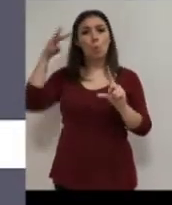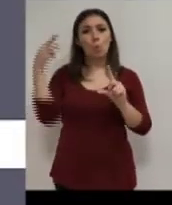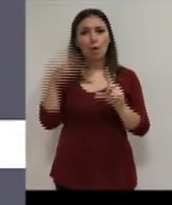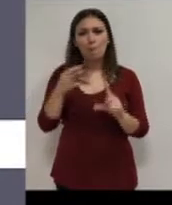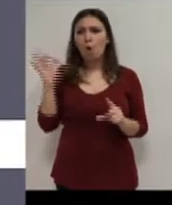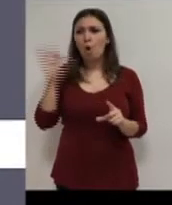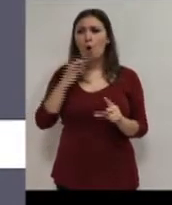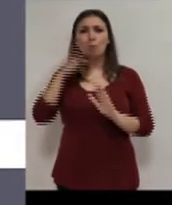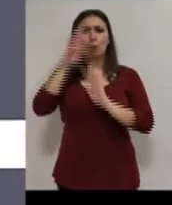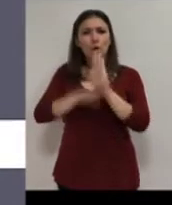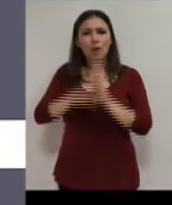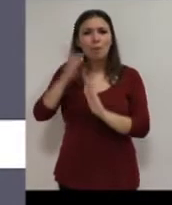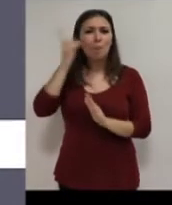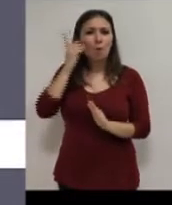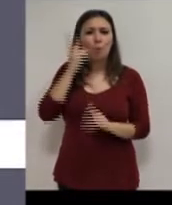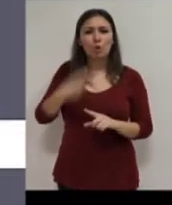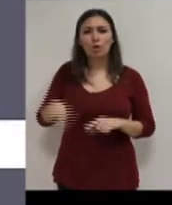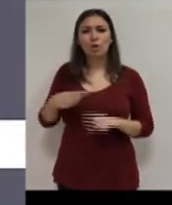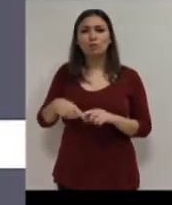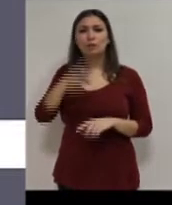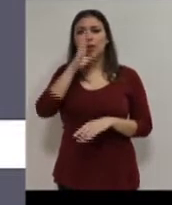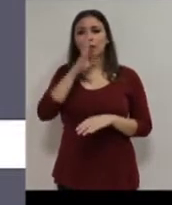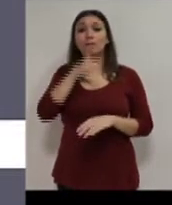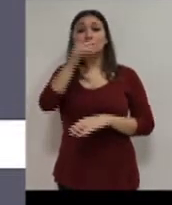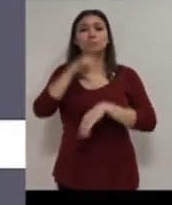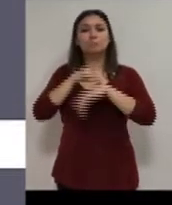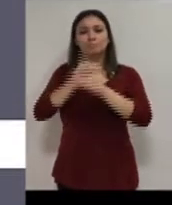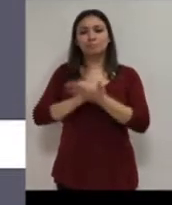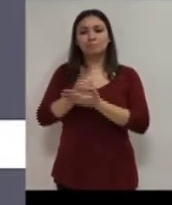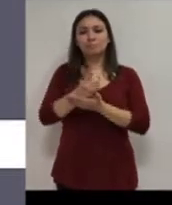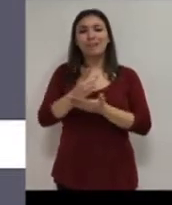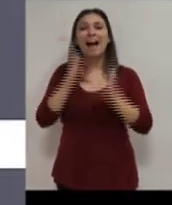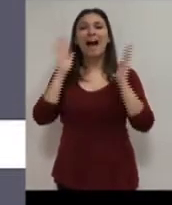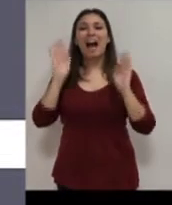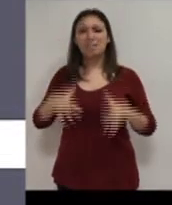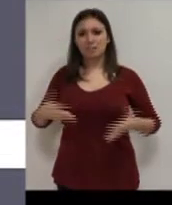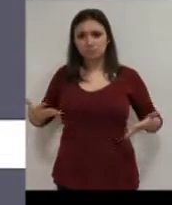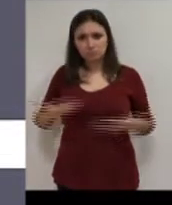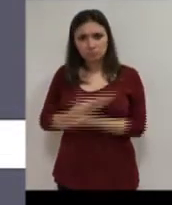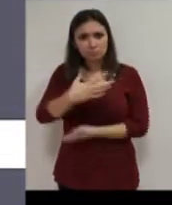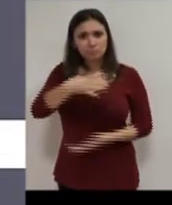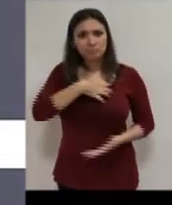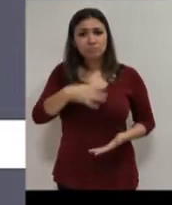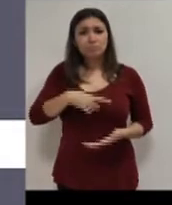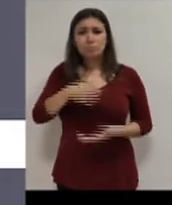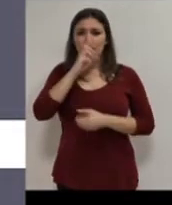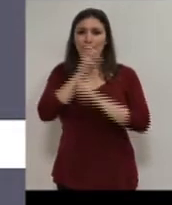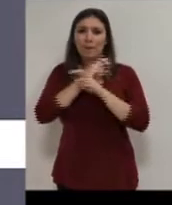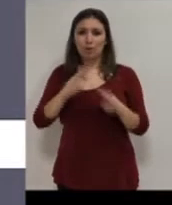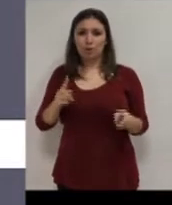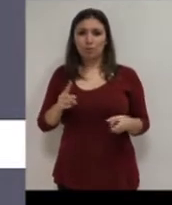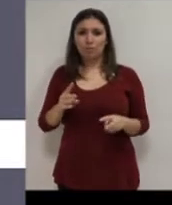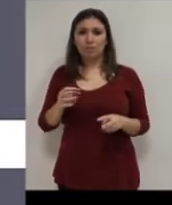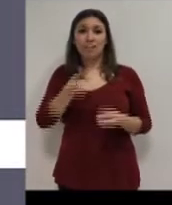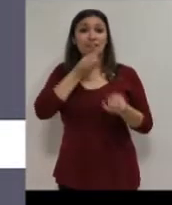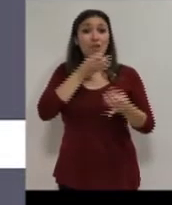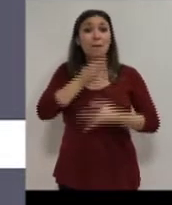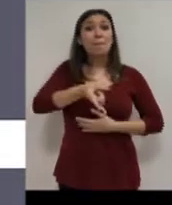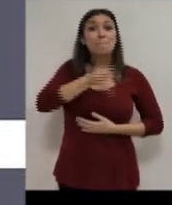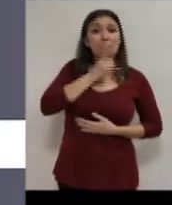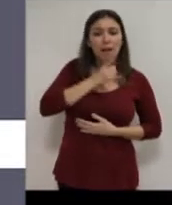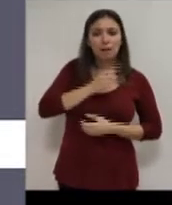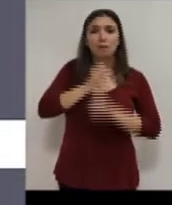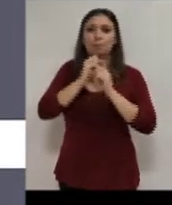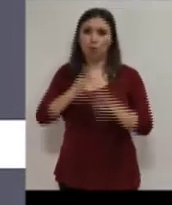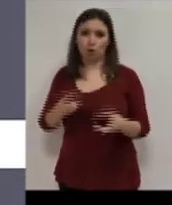en letra impresa, en una página web, en cualquier aplicación, que una persona vaya por tal sitio y después no puede circular por ahí, esto es mucho peor